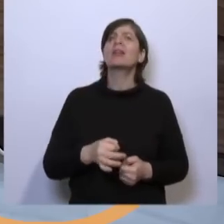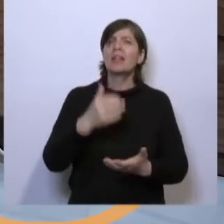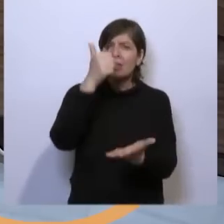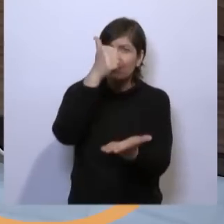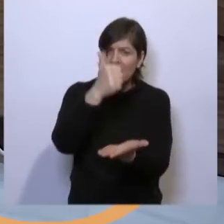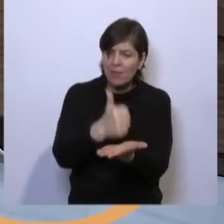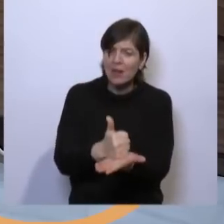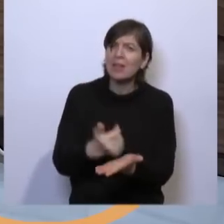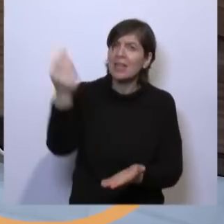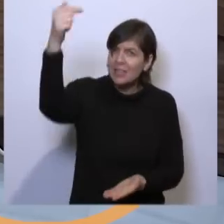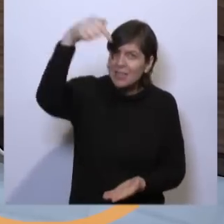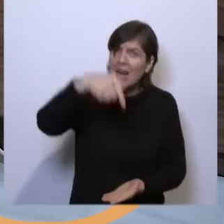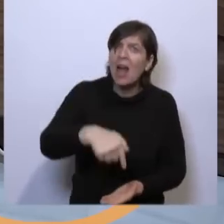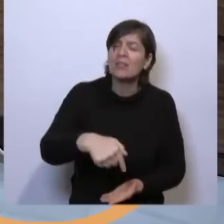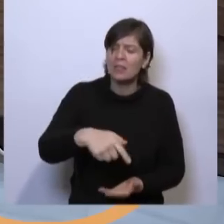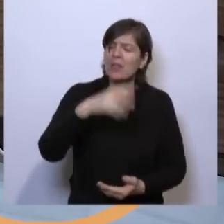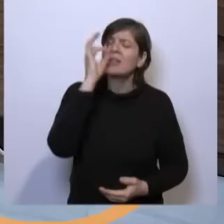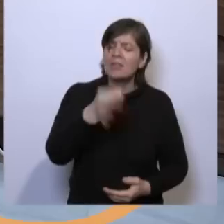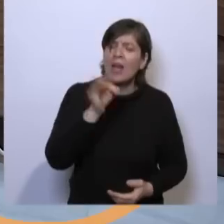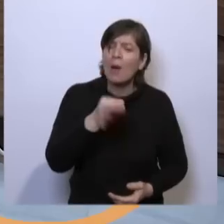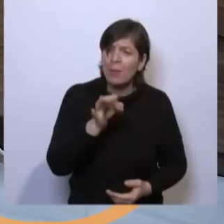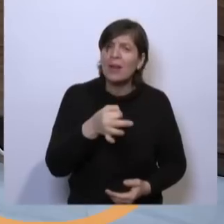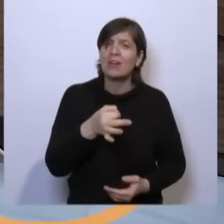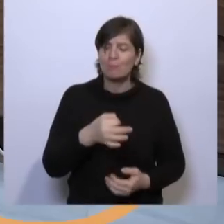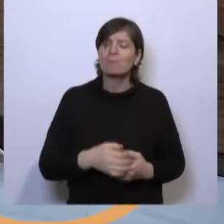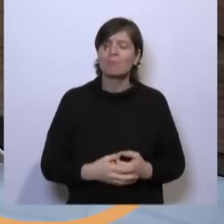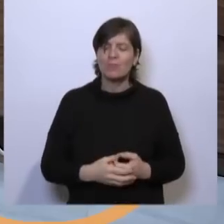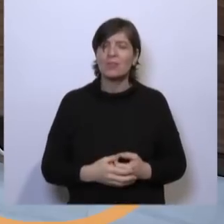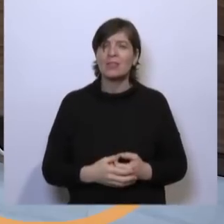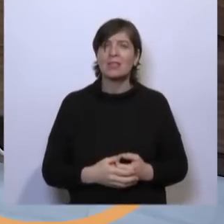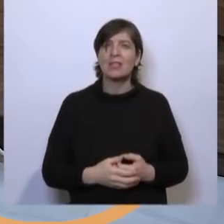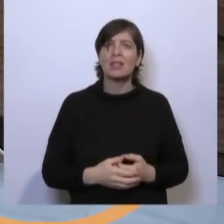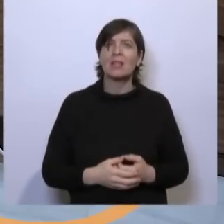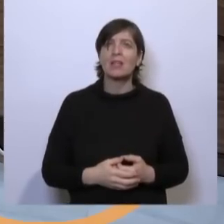saber que vendrás, saber que